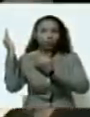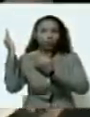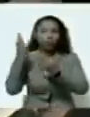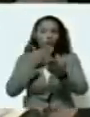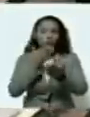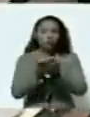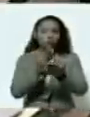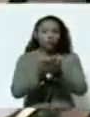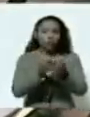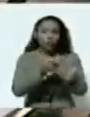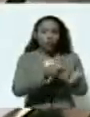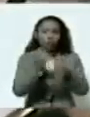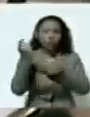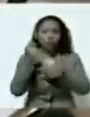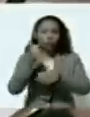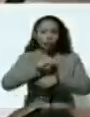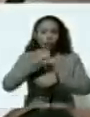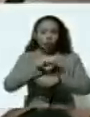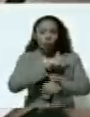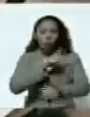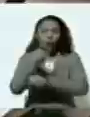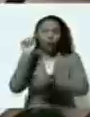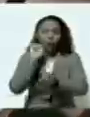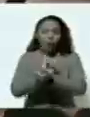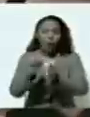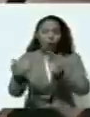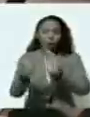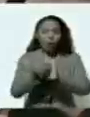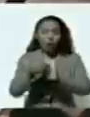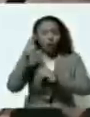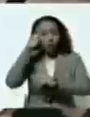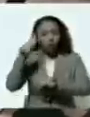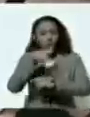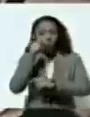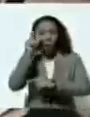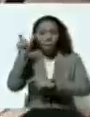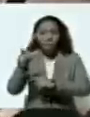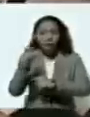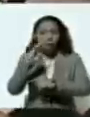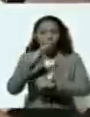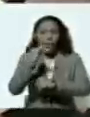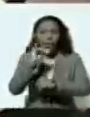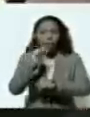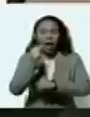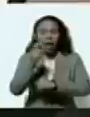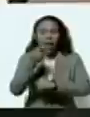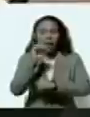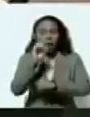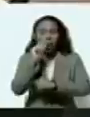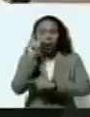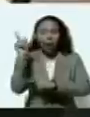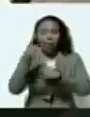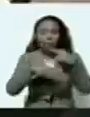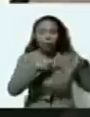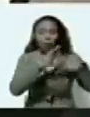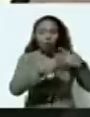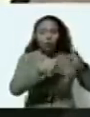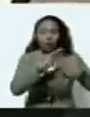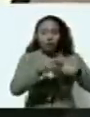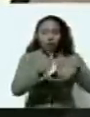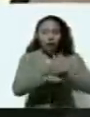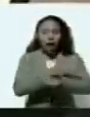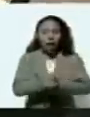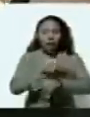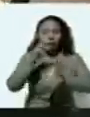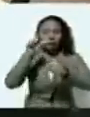Solicitud de extradición se sustenta en orden de captura contra el ciudadano Bayo BGF para ser procesado ante la